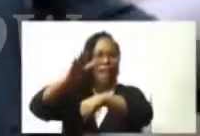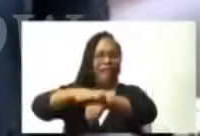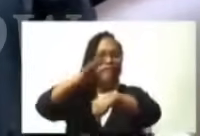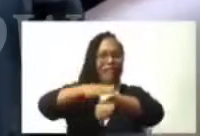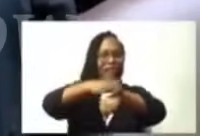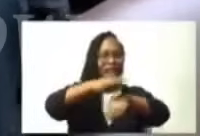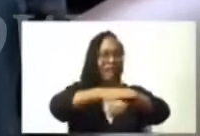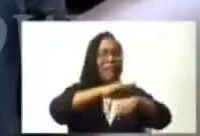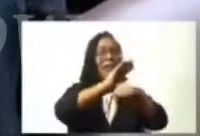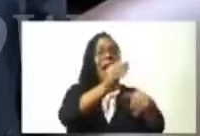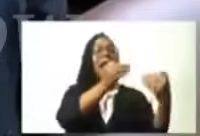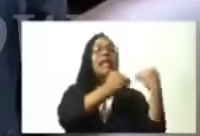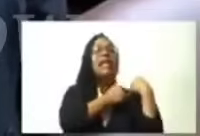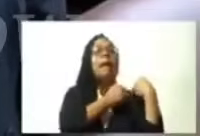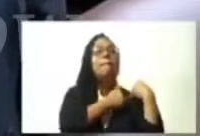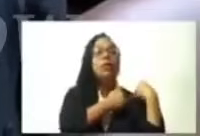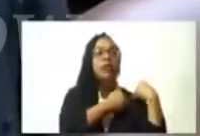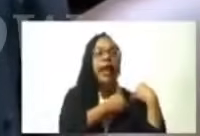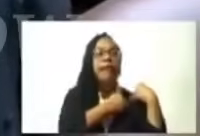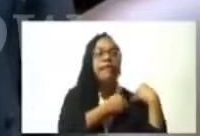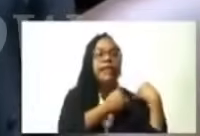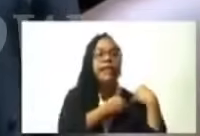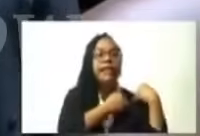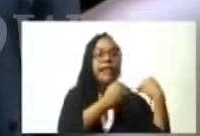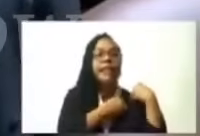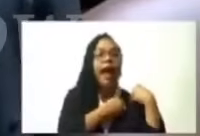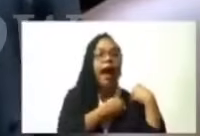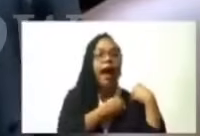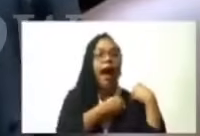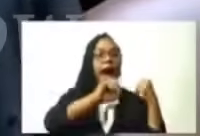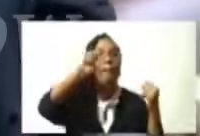la no politiquería barata.